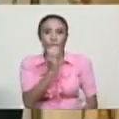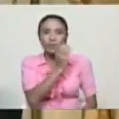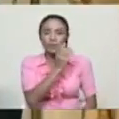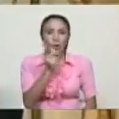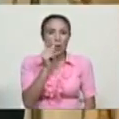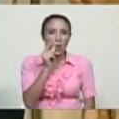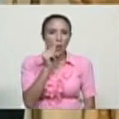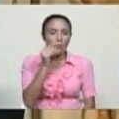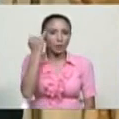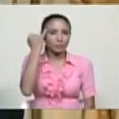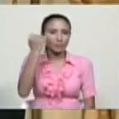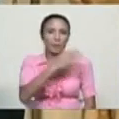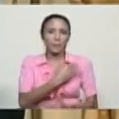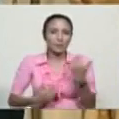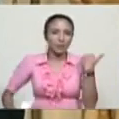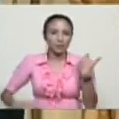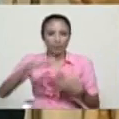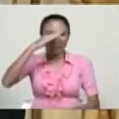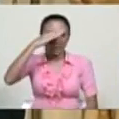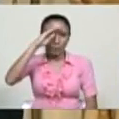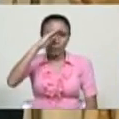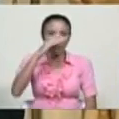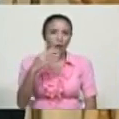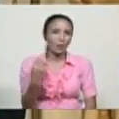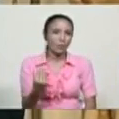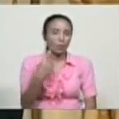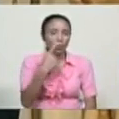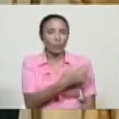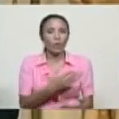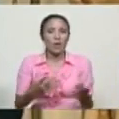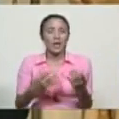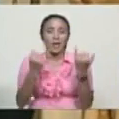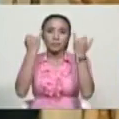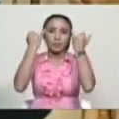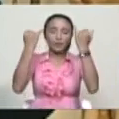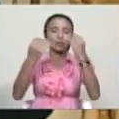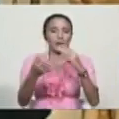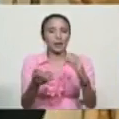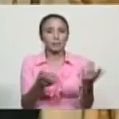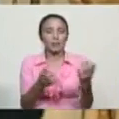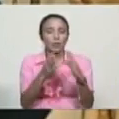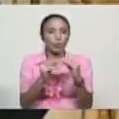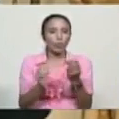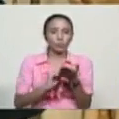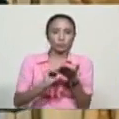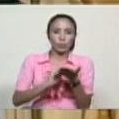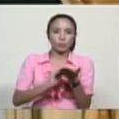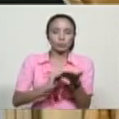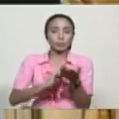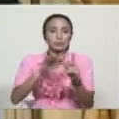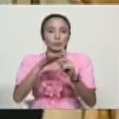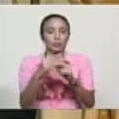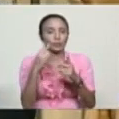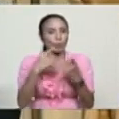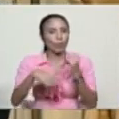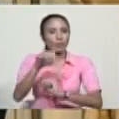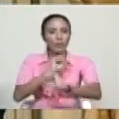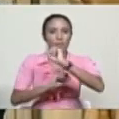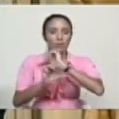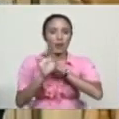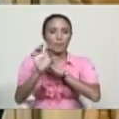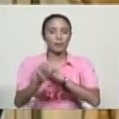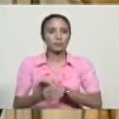maestro en la política, en la geopolítica, en la diplomacia y en el arte de mantener la defensa de su